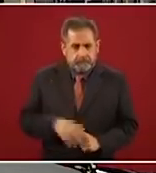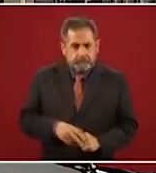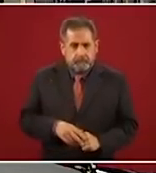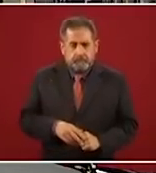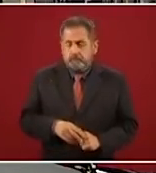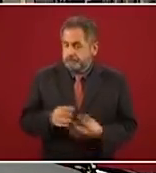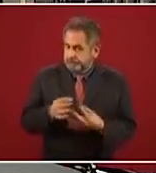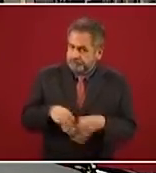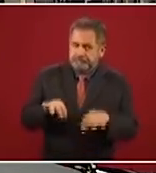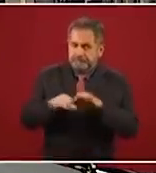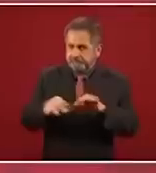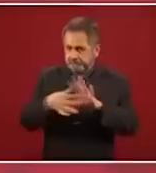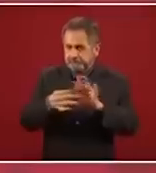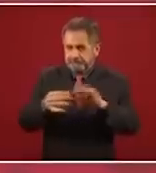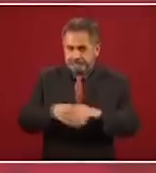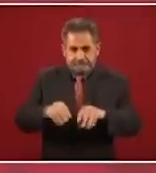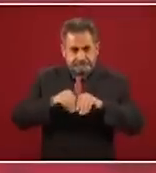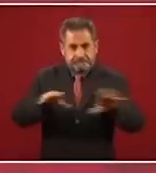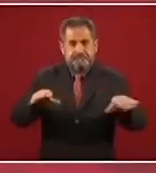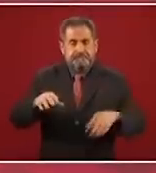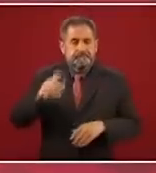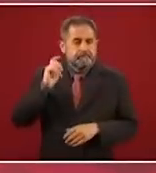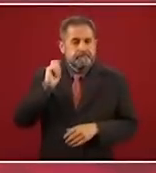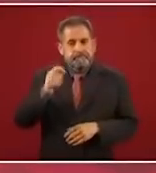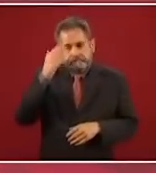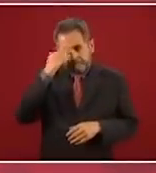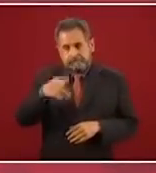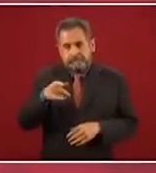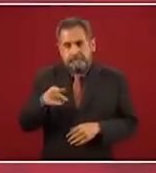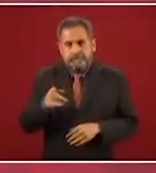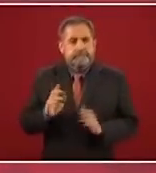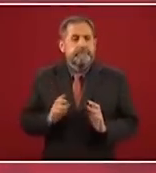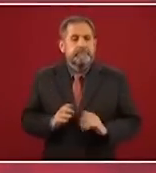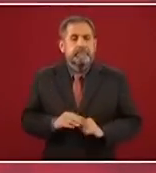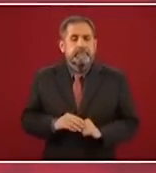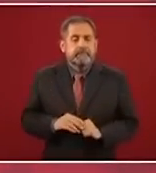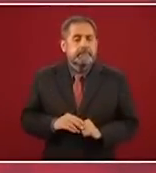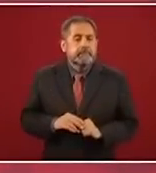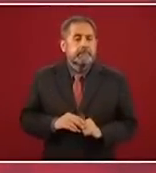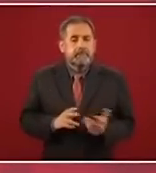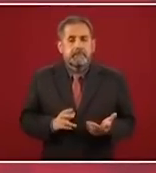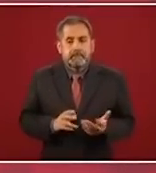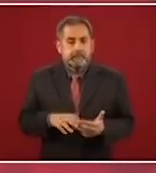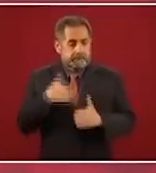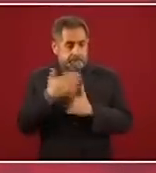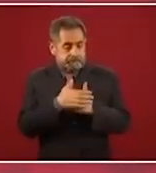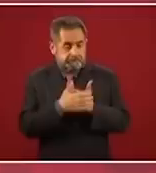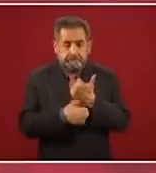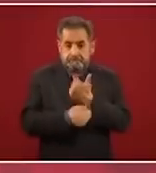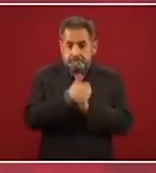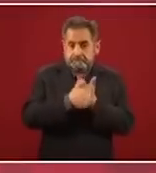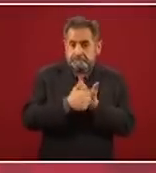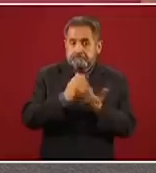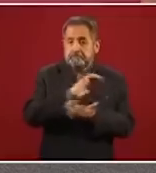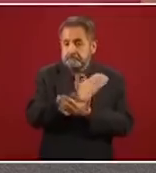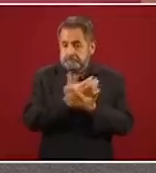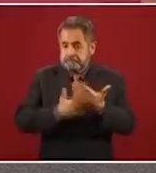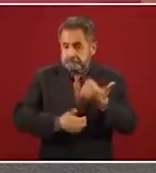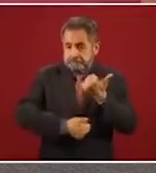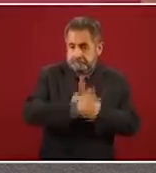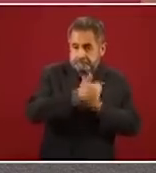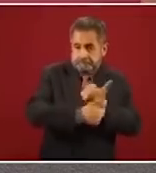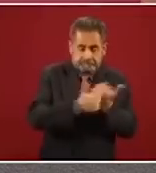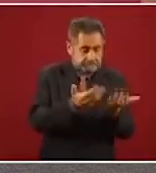Es importante que se sepa que ya se va a licitar